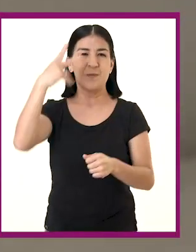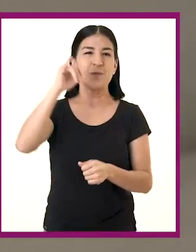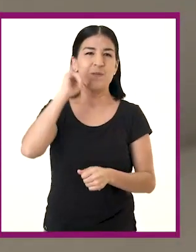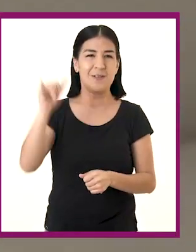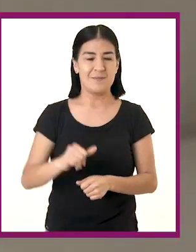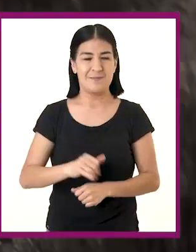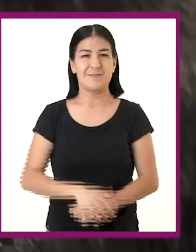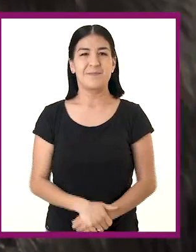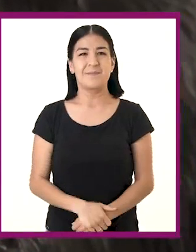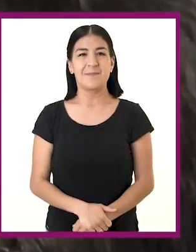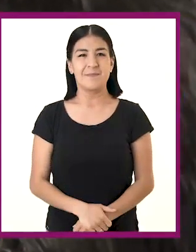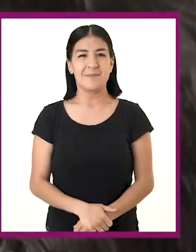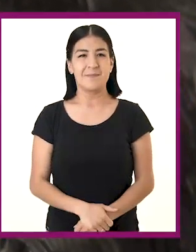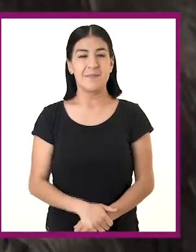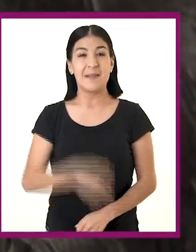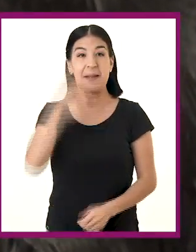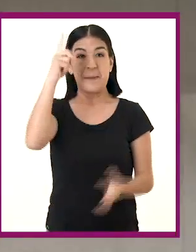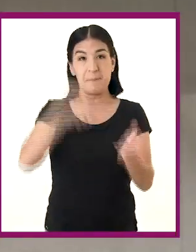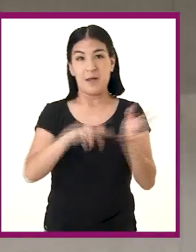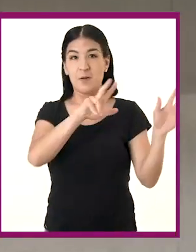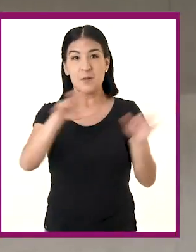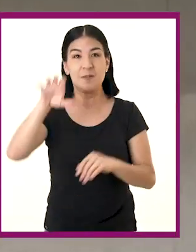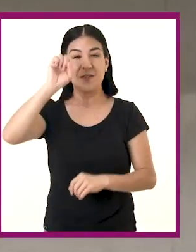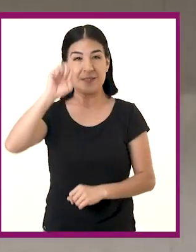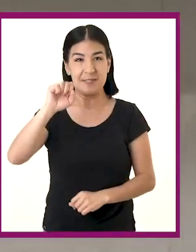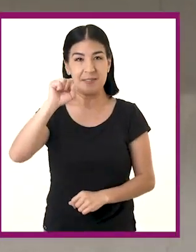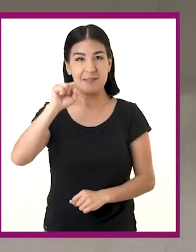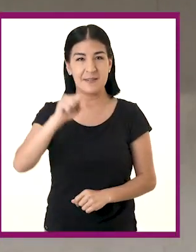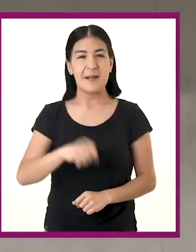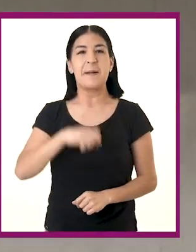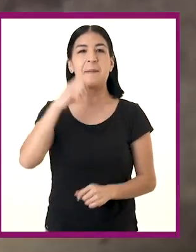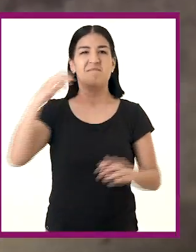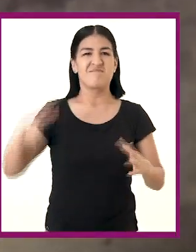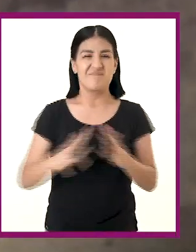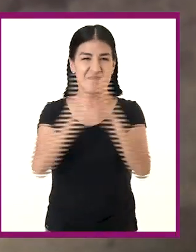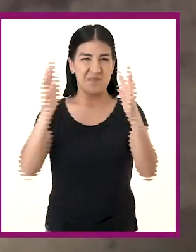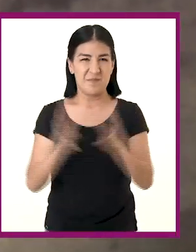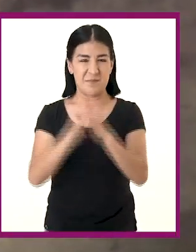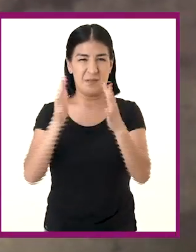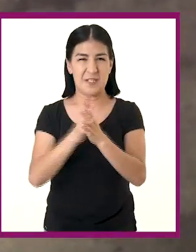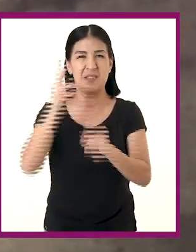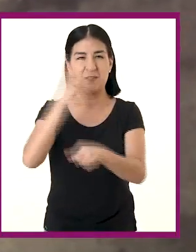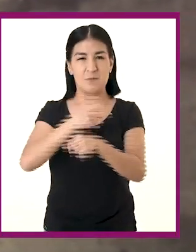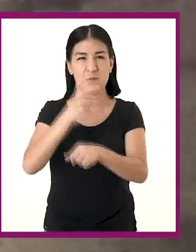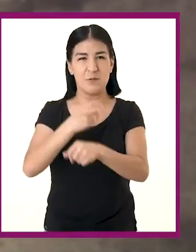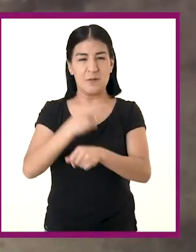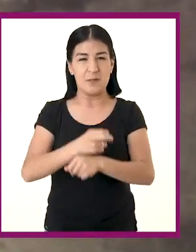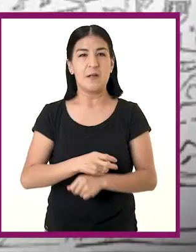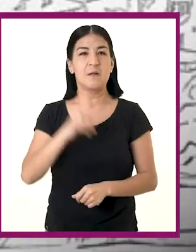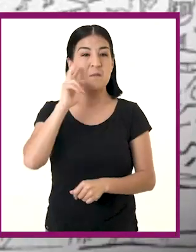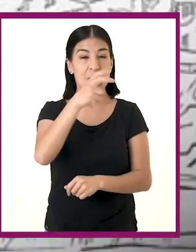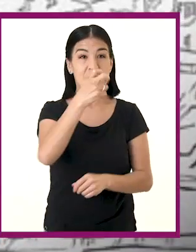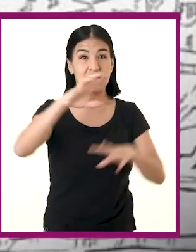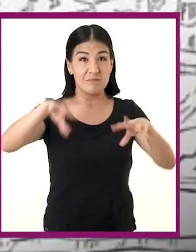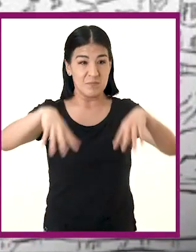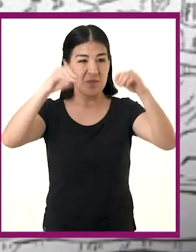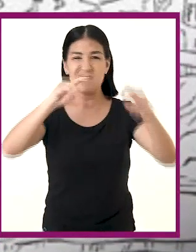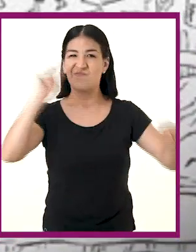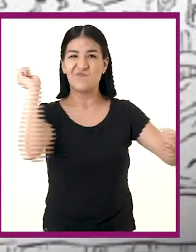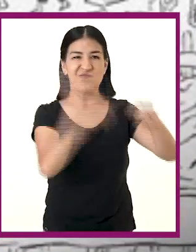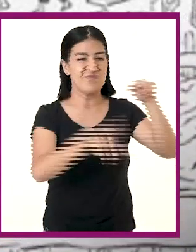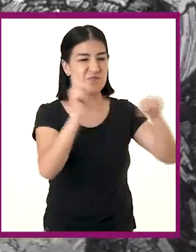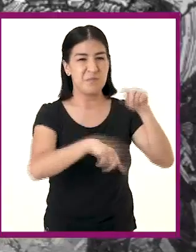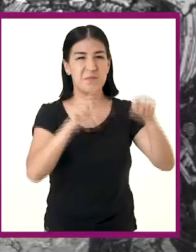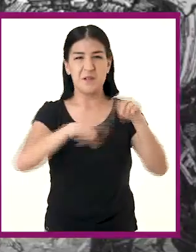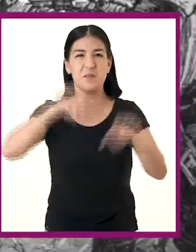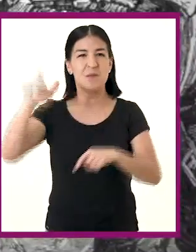al escultor italiano Giuseppe Castiglione. En 1860, durante la Segunda Guerra de Opio, el palacio